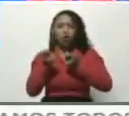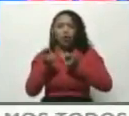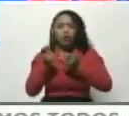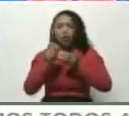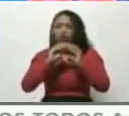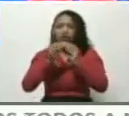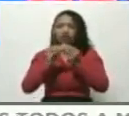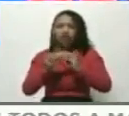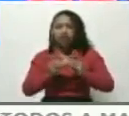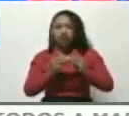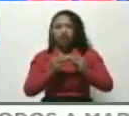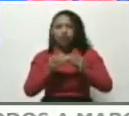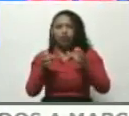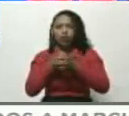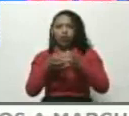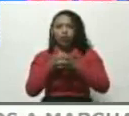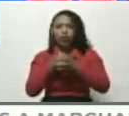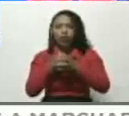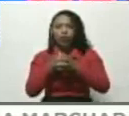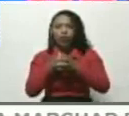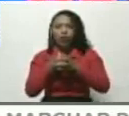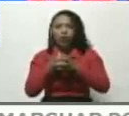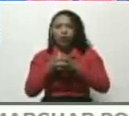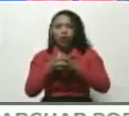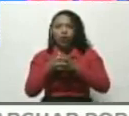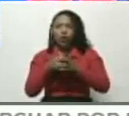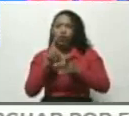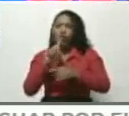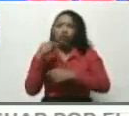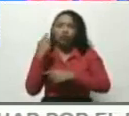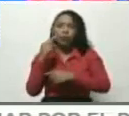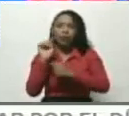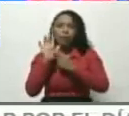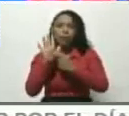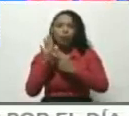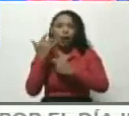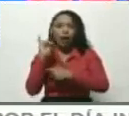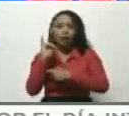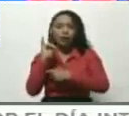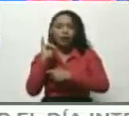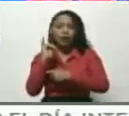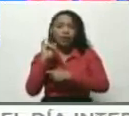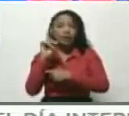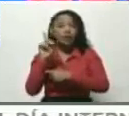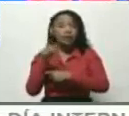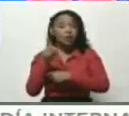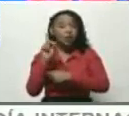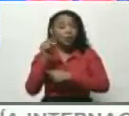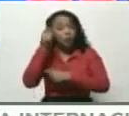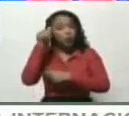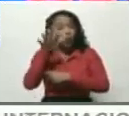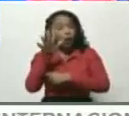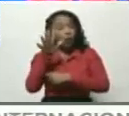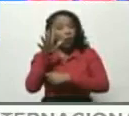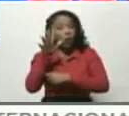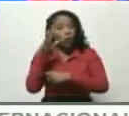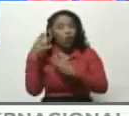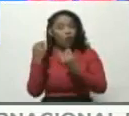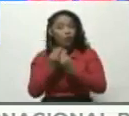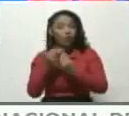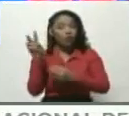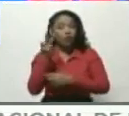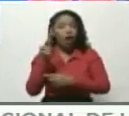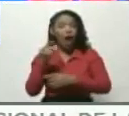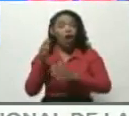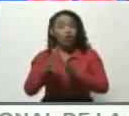colectiva. No solamente hay que señalar, sino que también al pueblo venezolano lo han acompañado los grandes